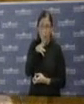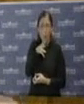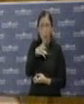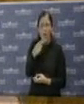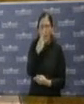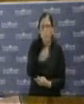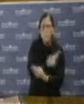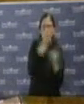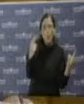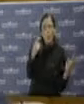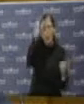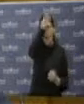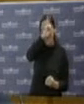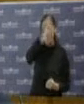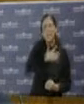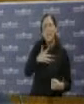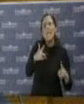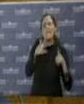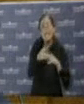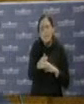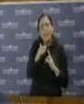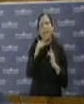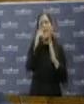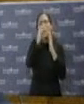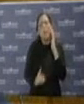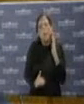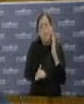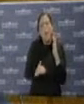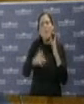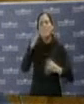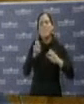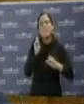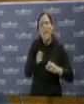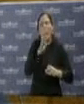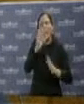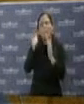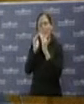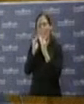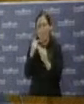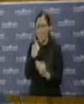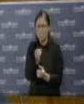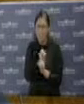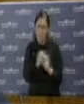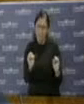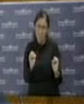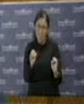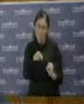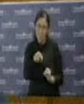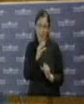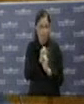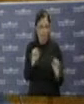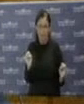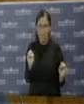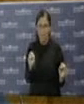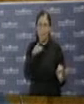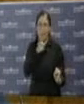pública española que pensaban eliminar la deducción fiscal por vivienda? No han dicho nada de esto. Lo